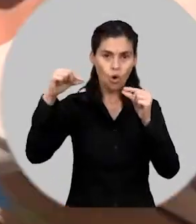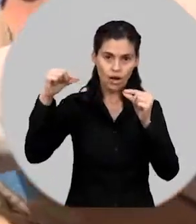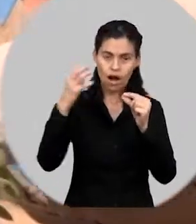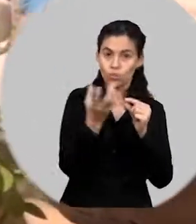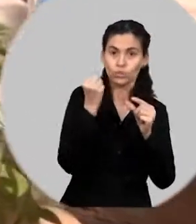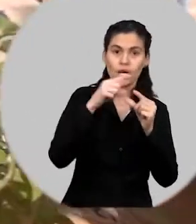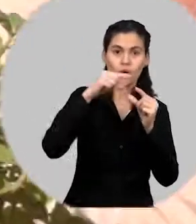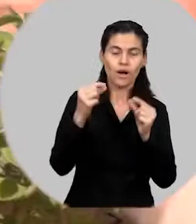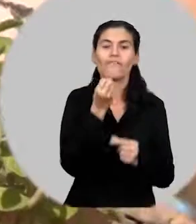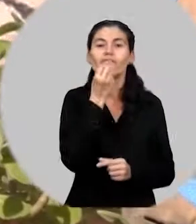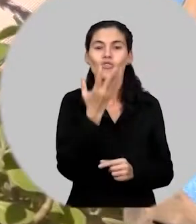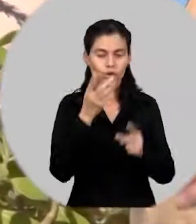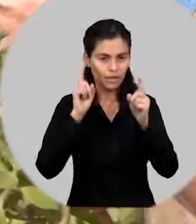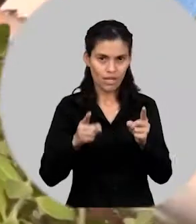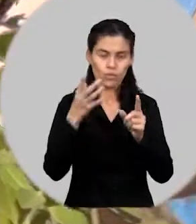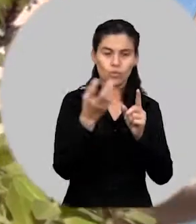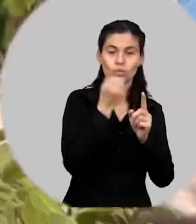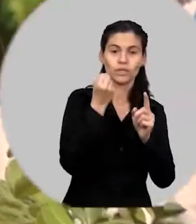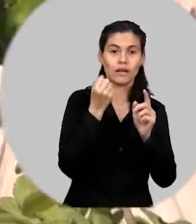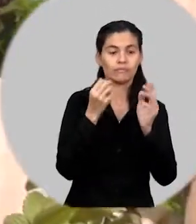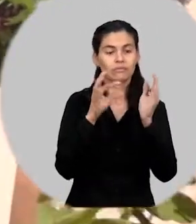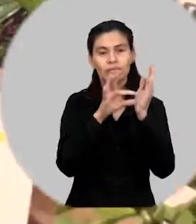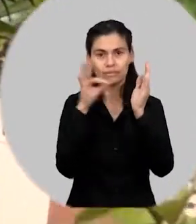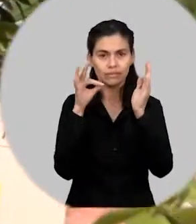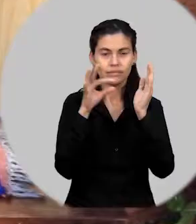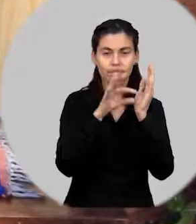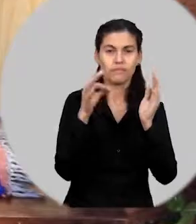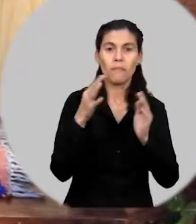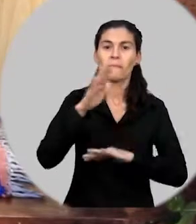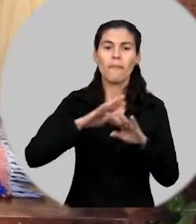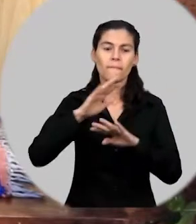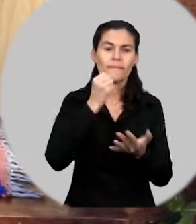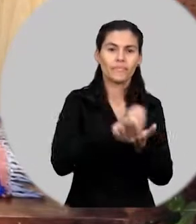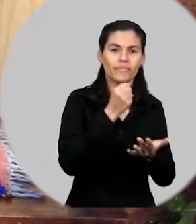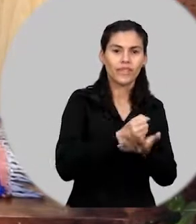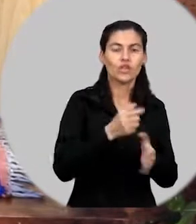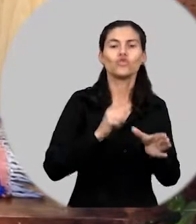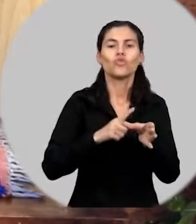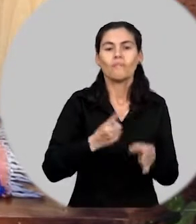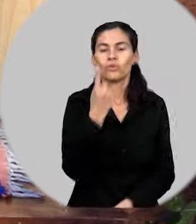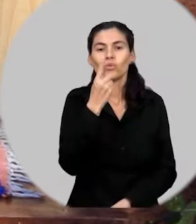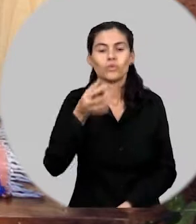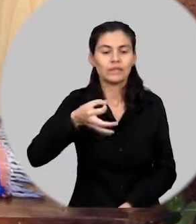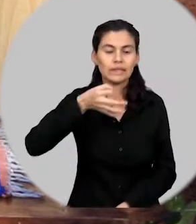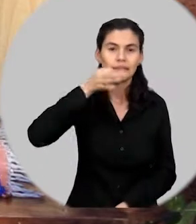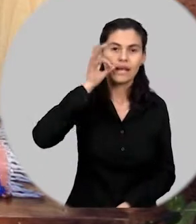tanto las hojas como las flores. Entonces, sacamos para una infusión de una